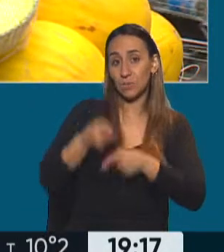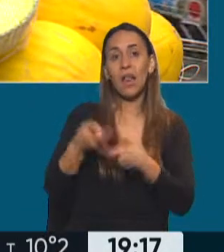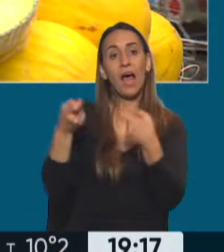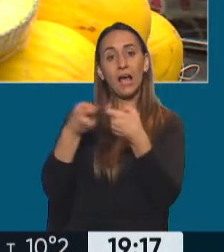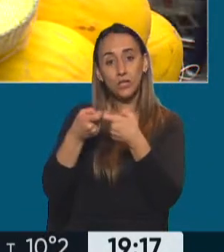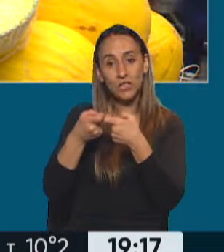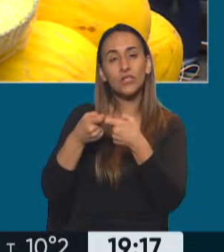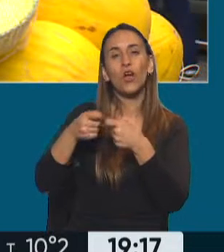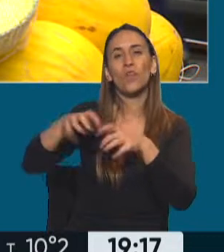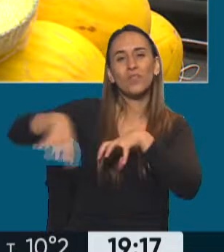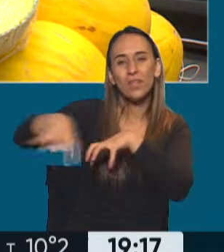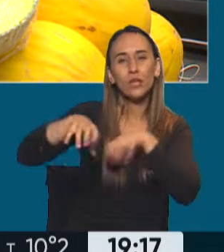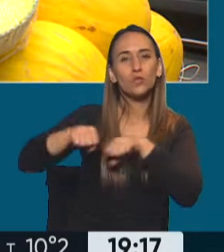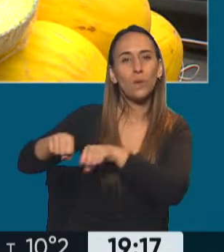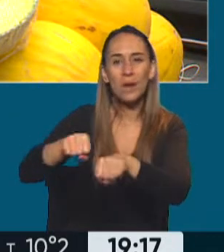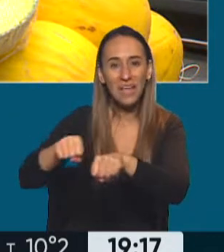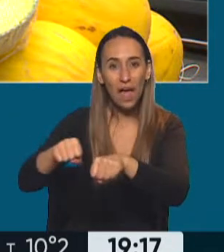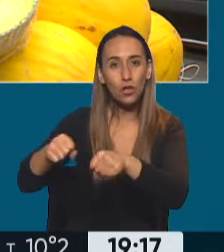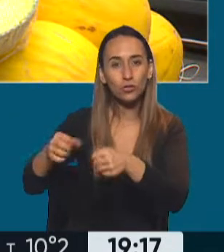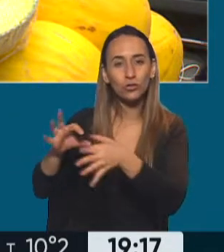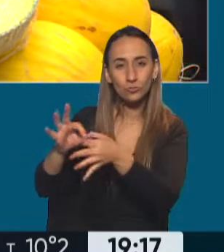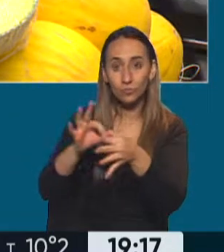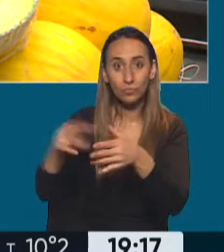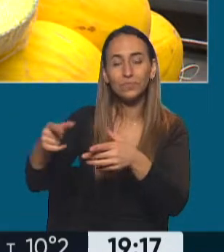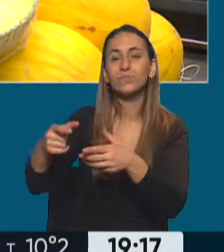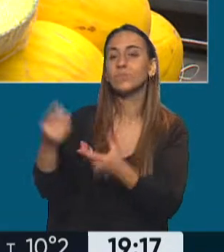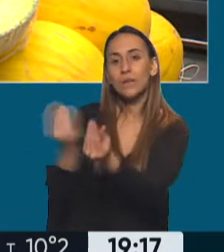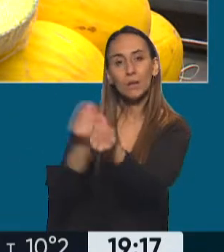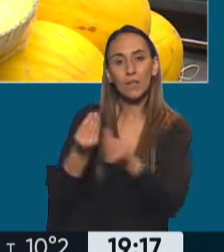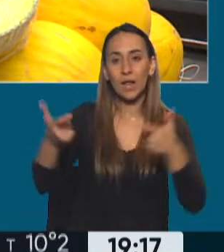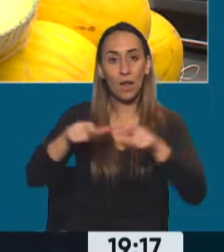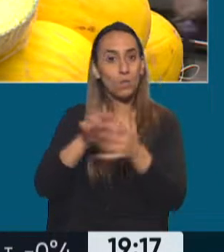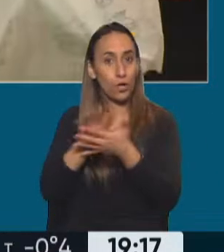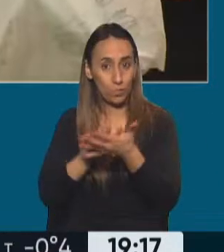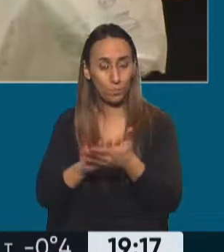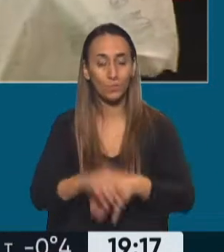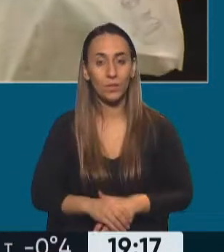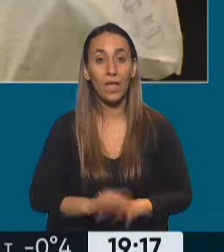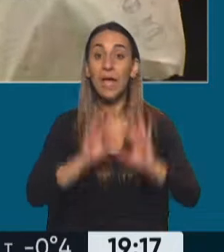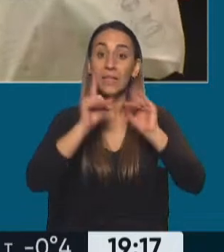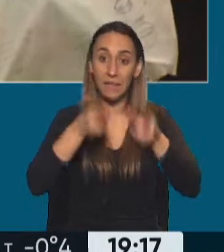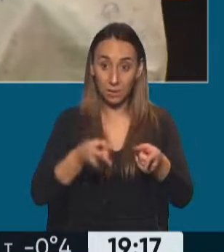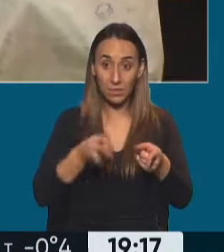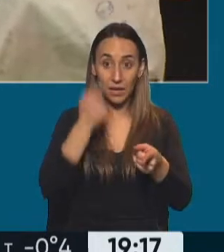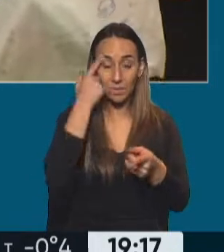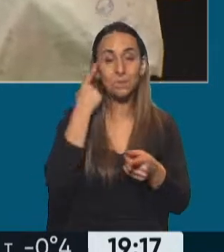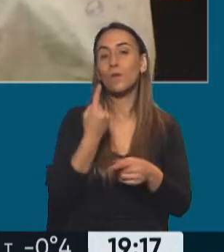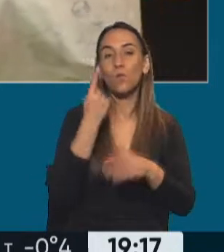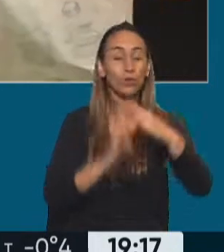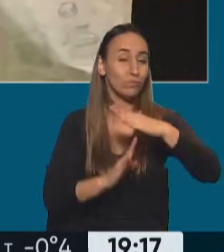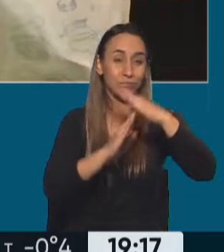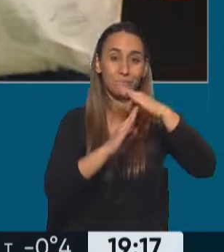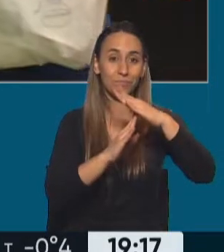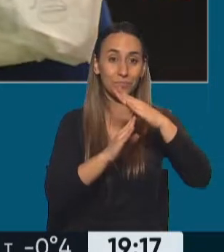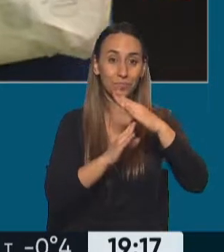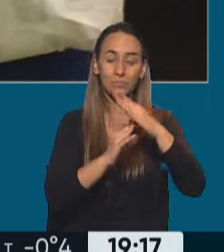de Supermercados Unidos Hoy, ¿sí? Ajá. Y en el medio de estas reuniones hubo un principal protagonista. ¿Ah, sí?